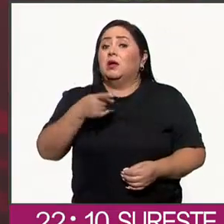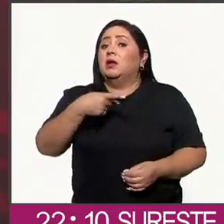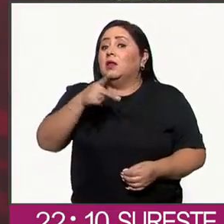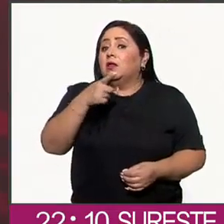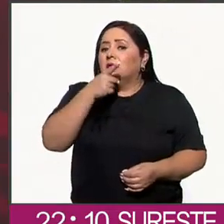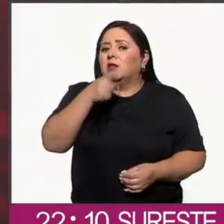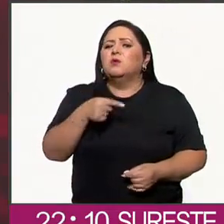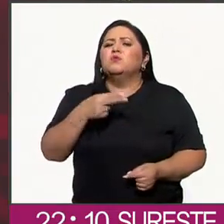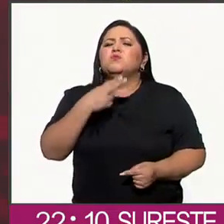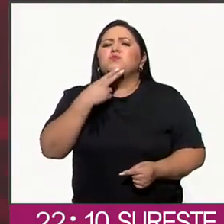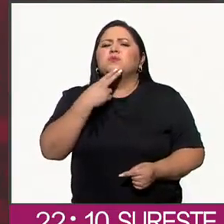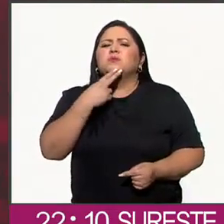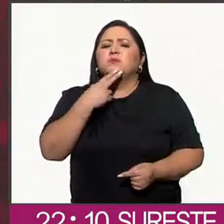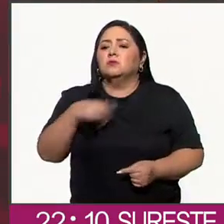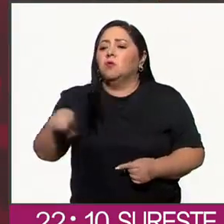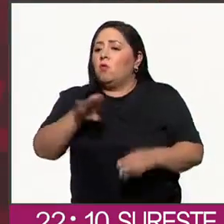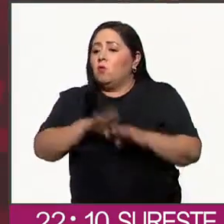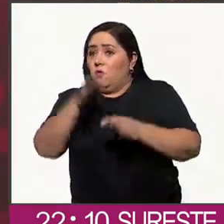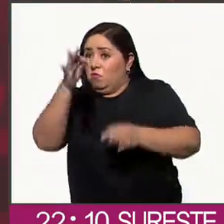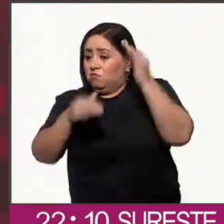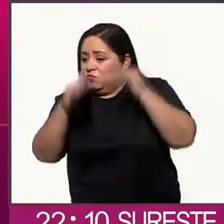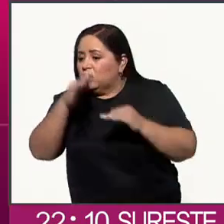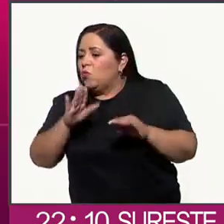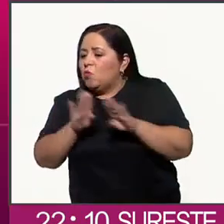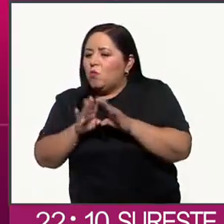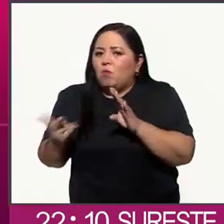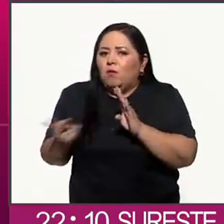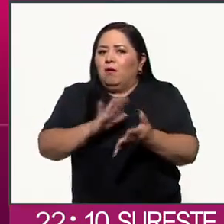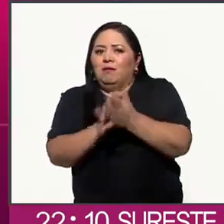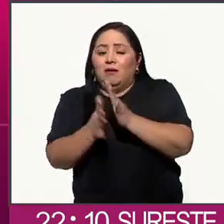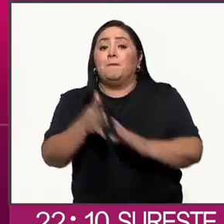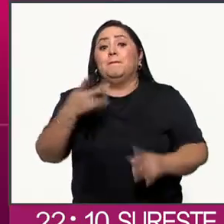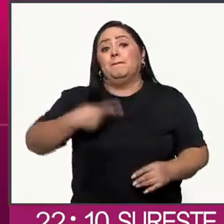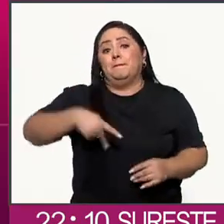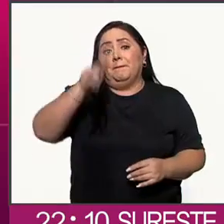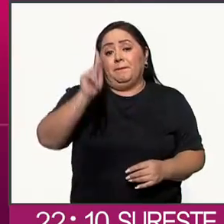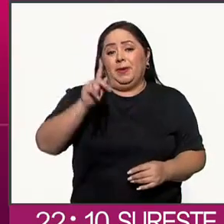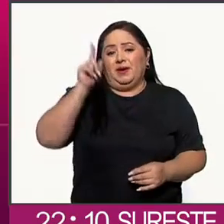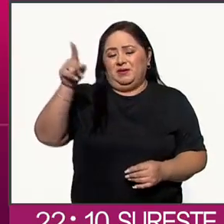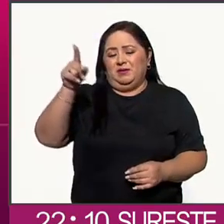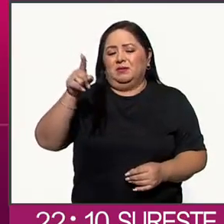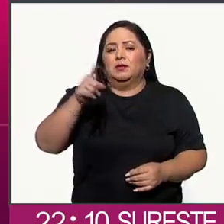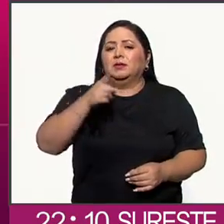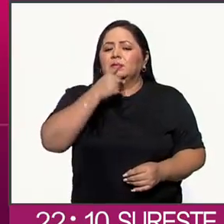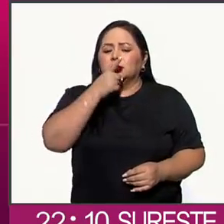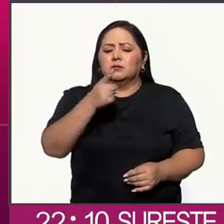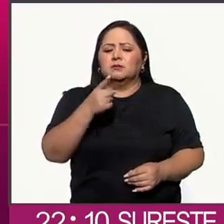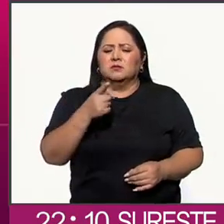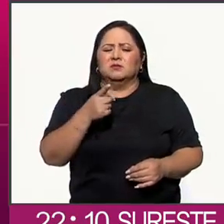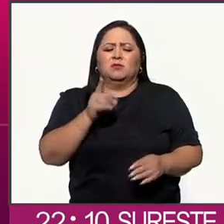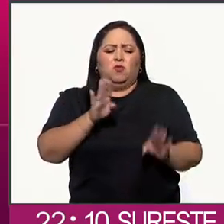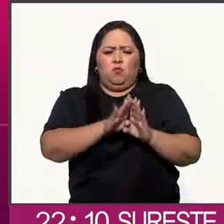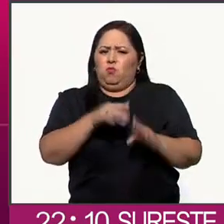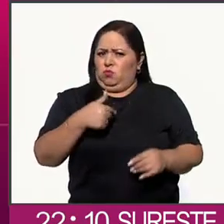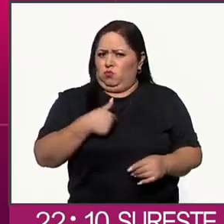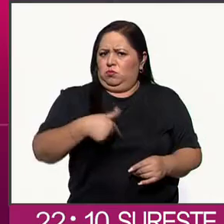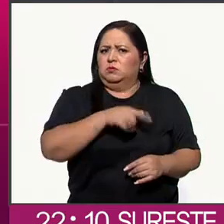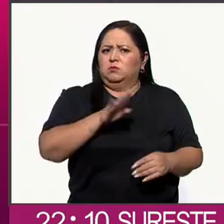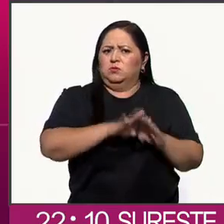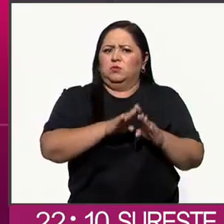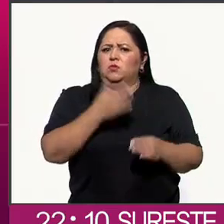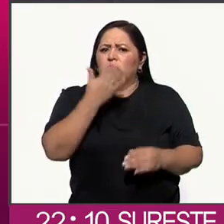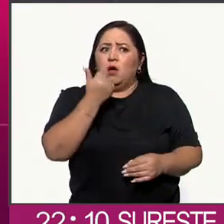se usan en las decisiones de los ministros. El Consejo Nacional de Litigio Estratégico se autodefine como organización sin